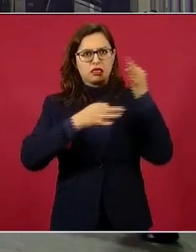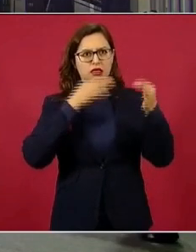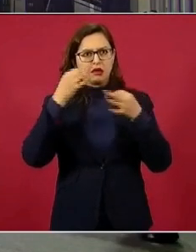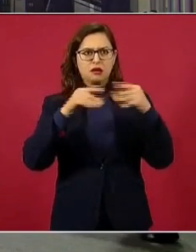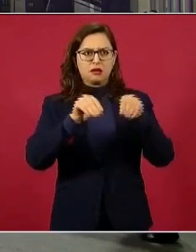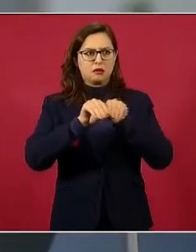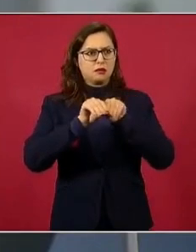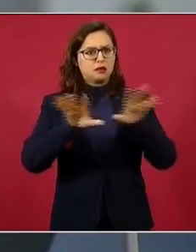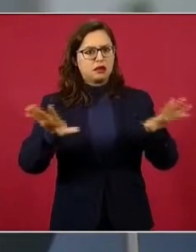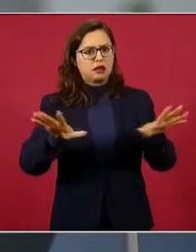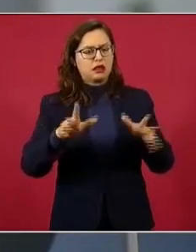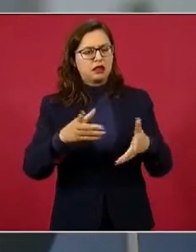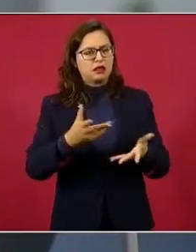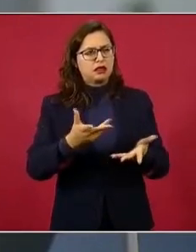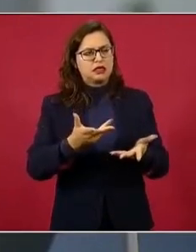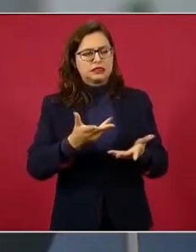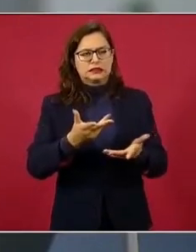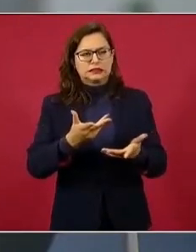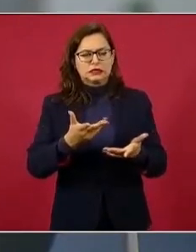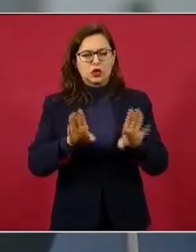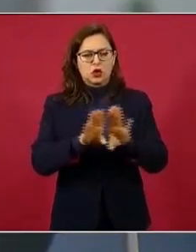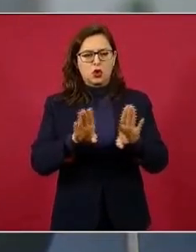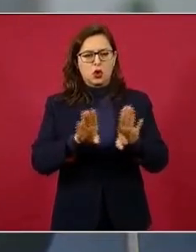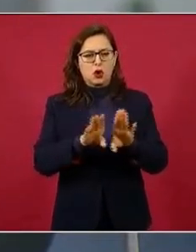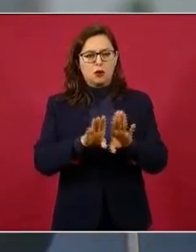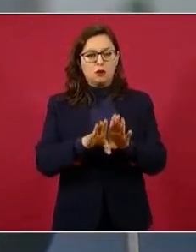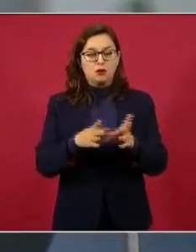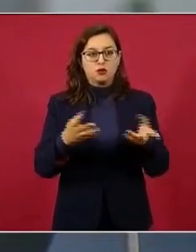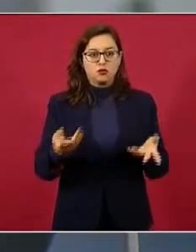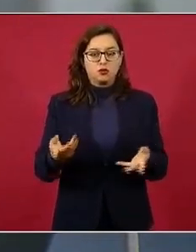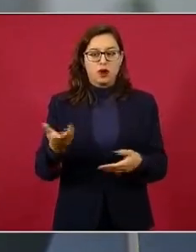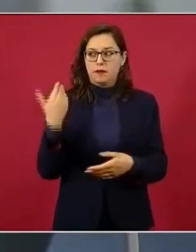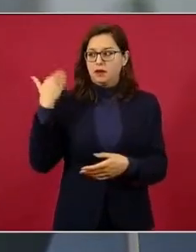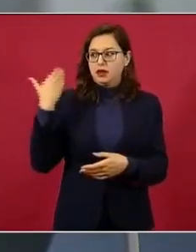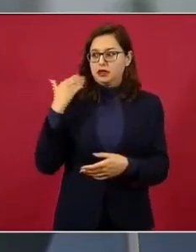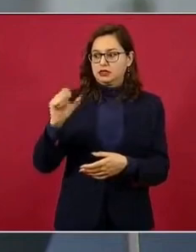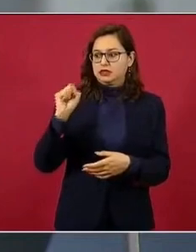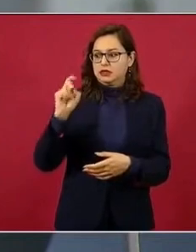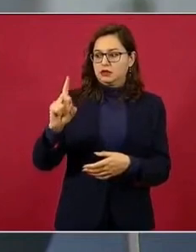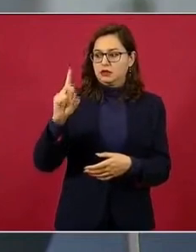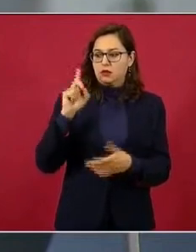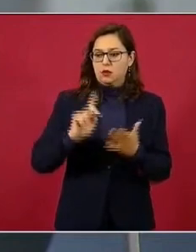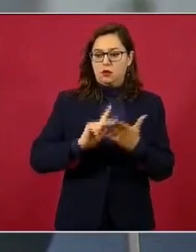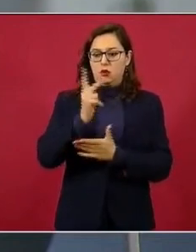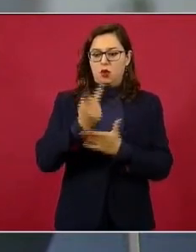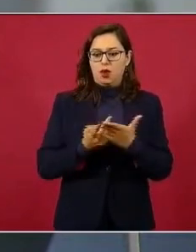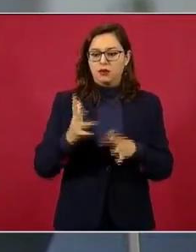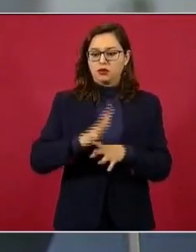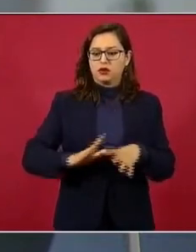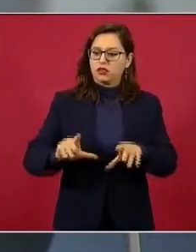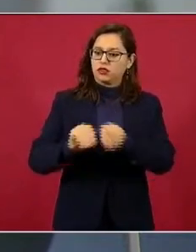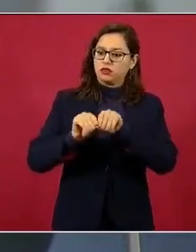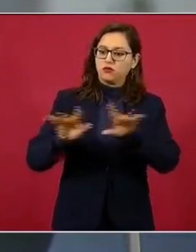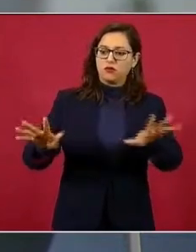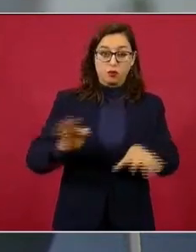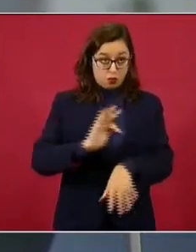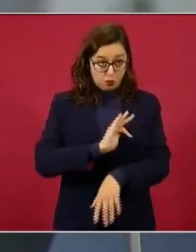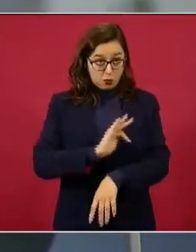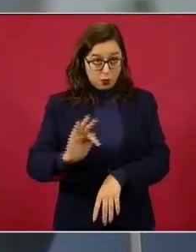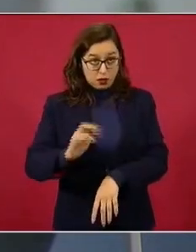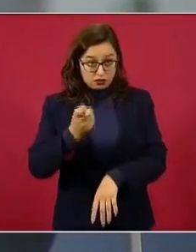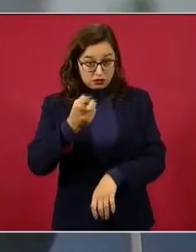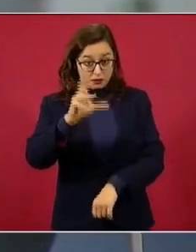en todos los eventos que se difundieron públicamente desde los canales oficiales de programas sociales, saber si le dijeron si eso sí se podía hacer. Incluso